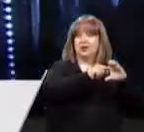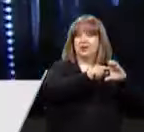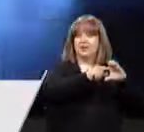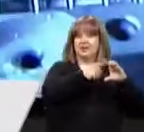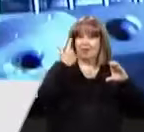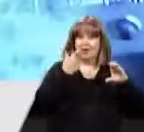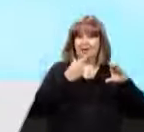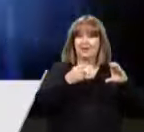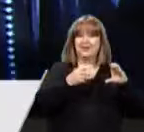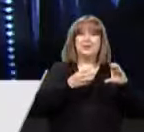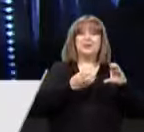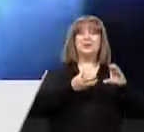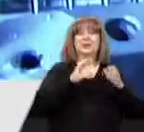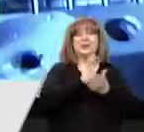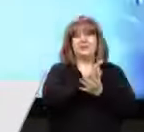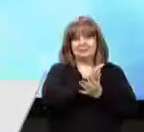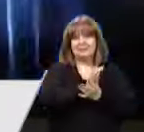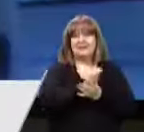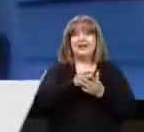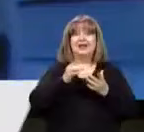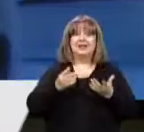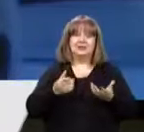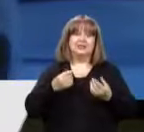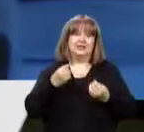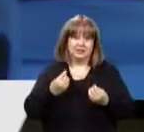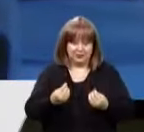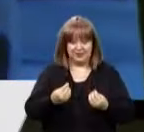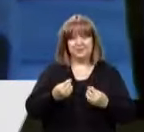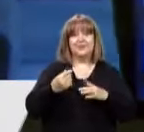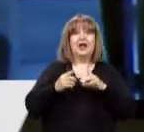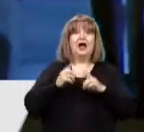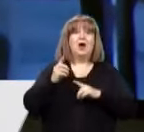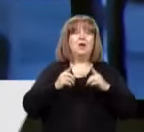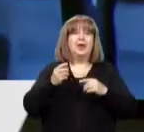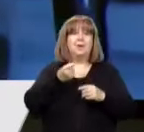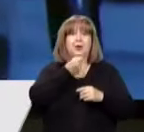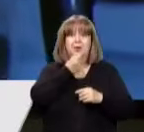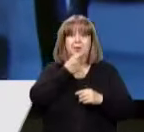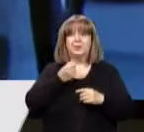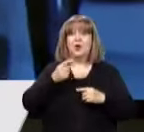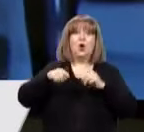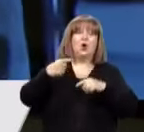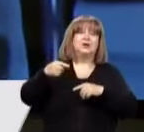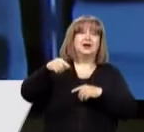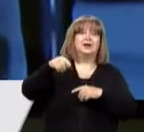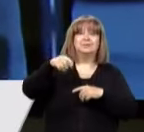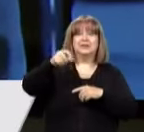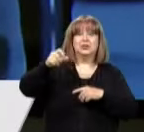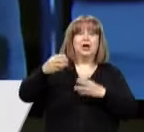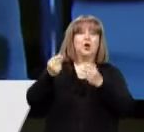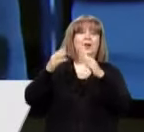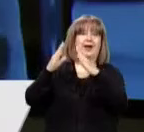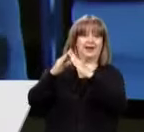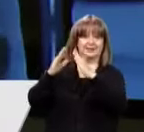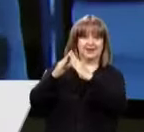guardarmelos sí nunca me ha ido mal y bueno en poco real tiene Pero bueno el que compró inmuebles y hoy quiere salirse o sea lo que hay que tener en